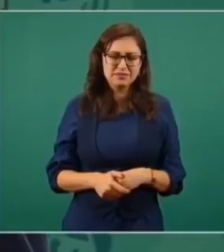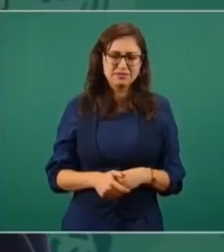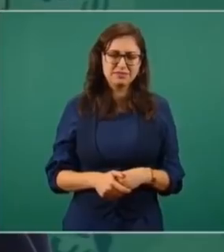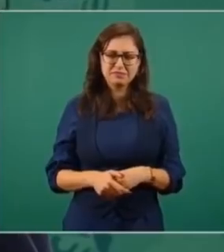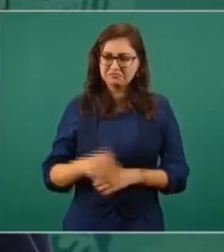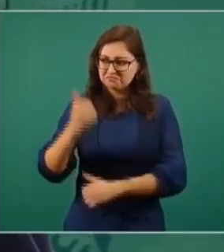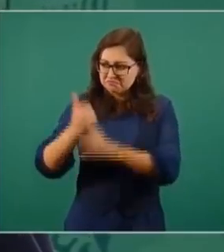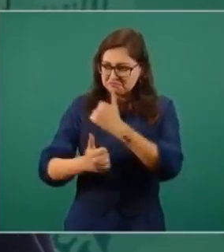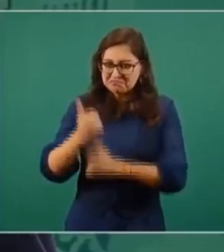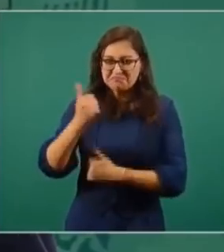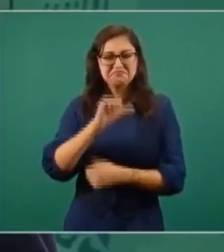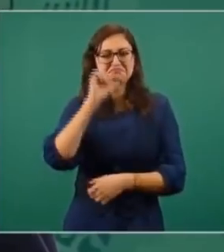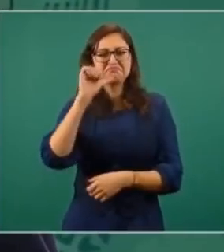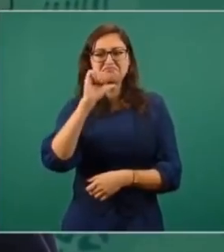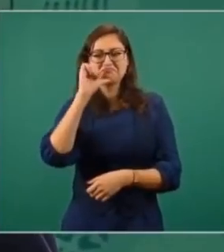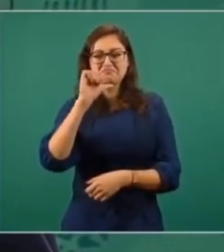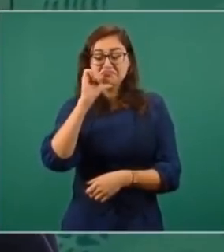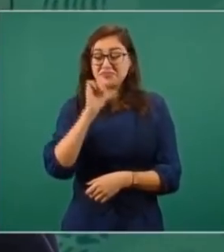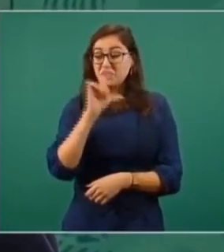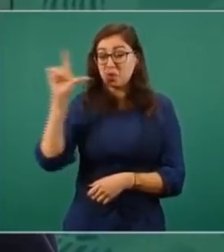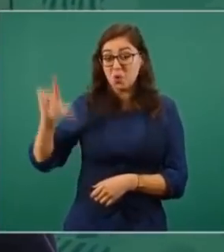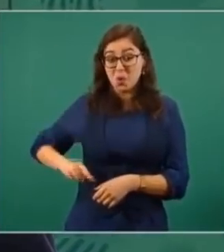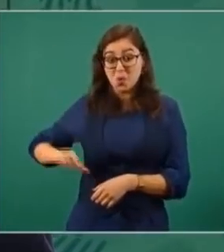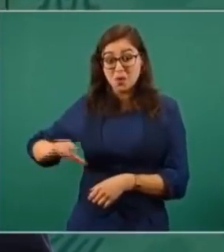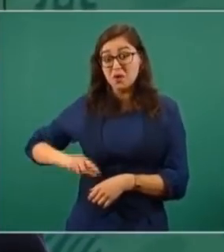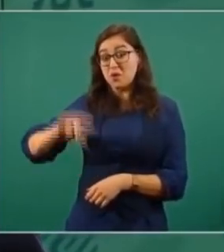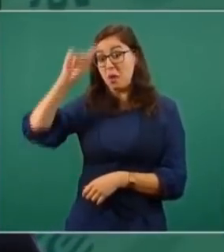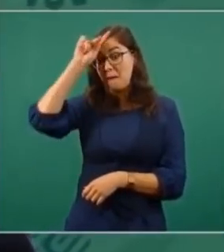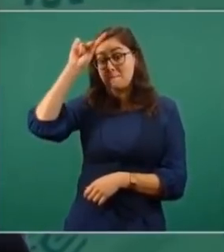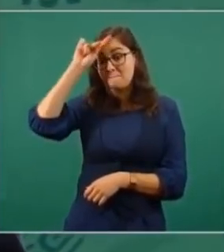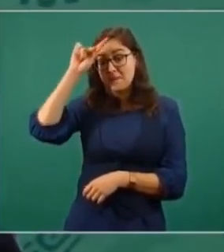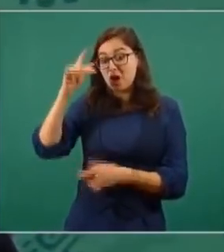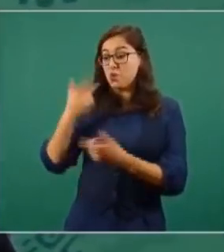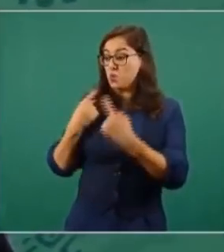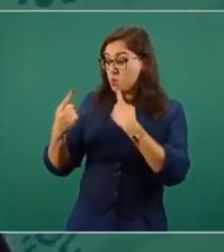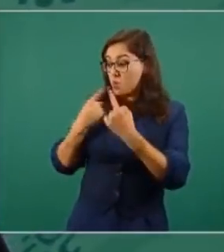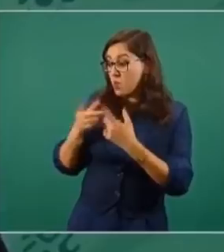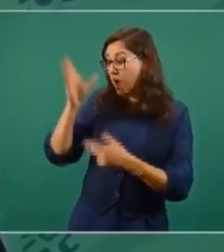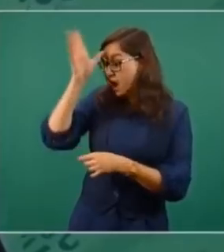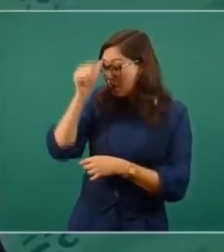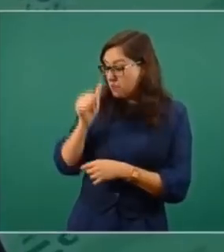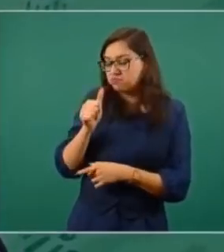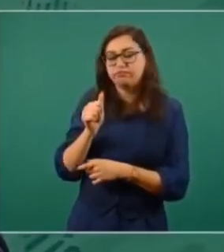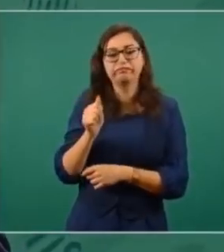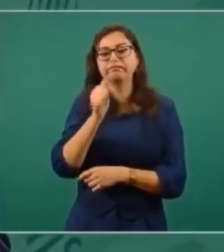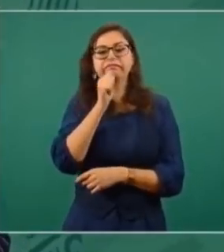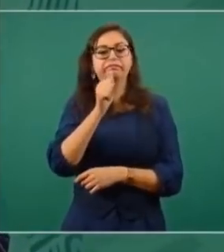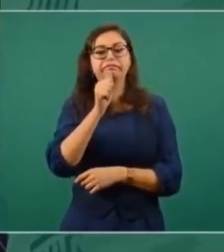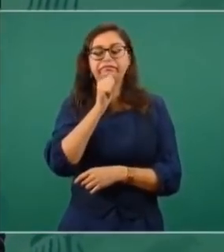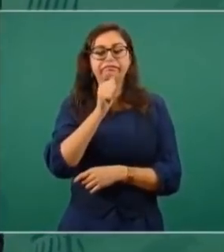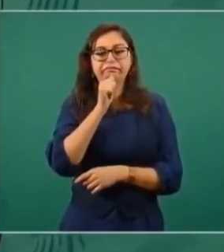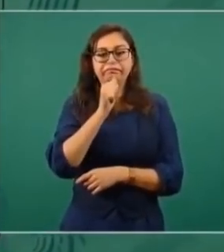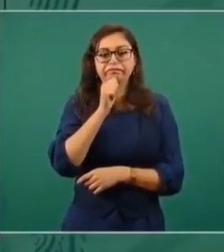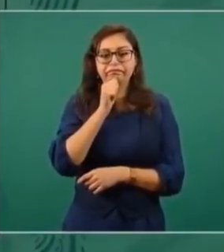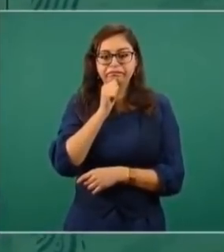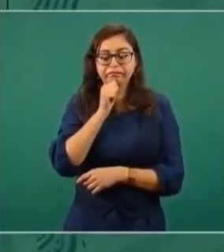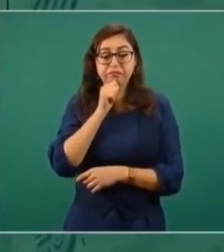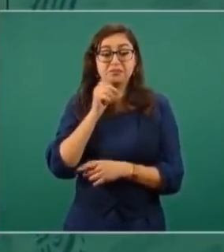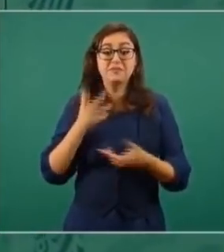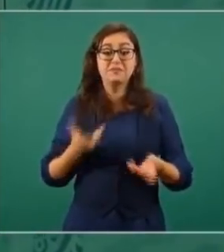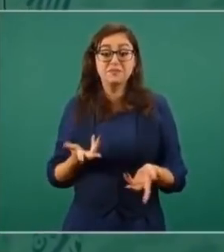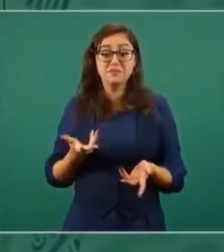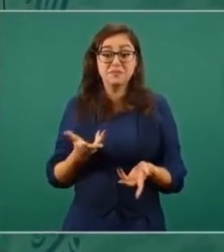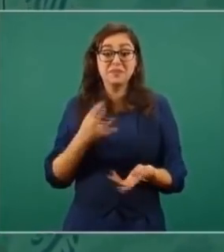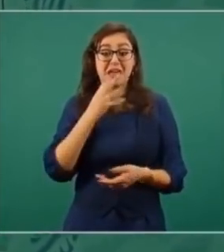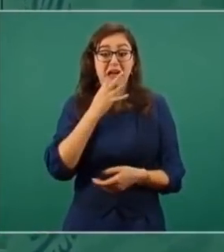llegaban a acuerdos con el gobierno de Perú y ya les estaban notificando que tenían el acuerdo con